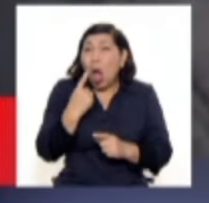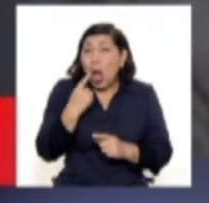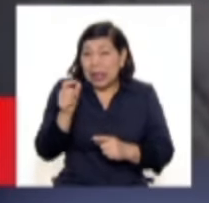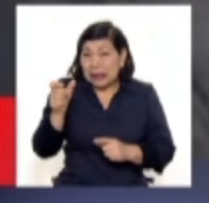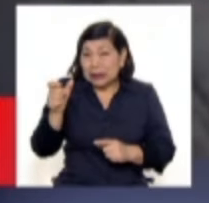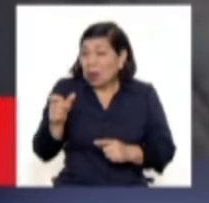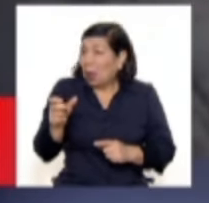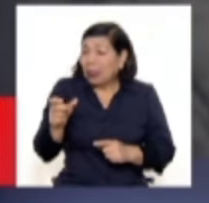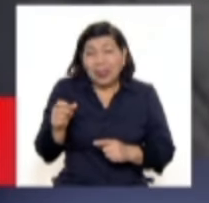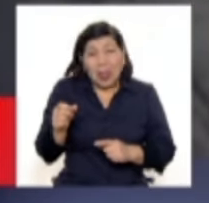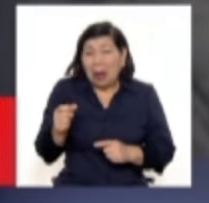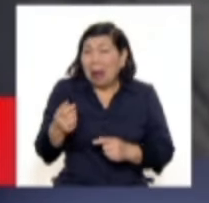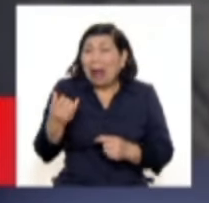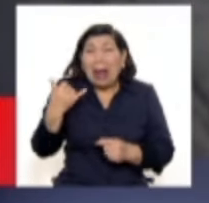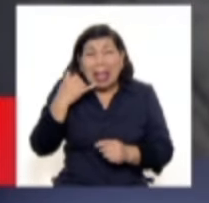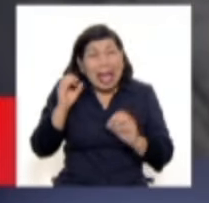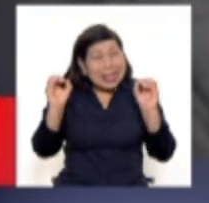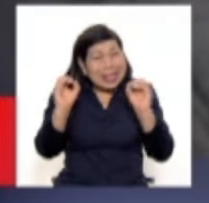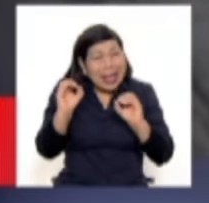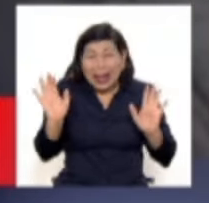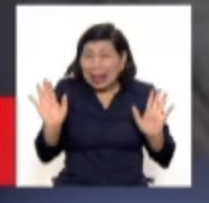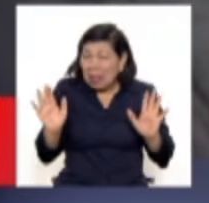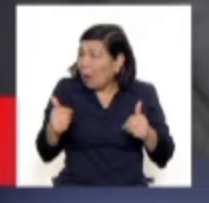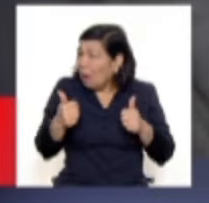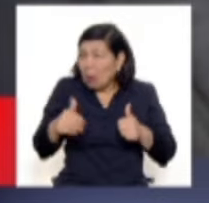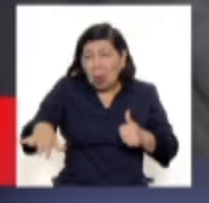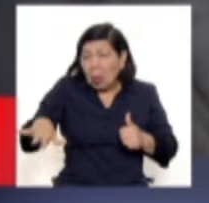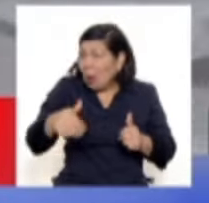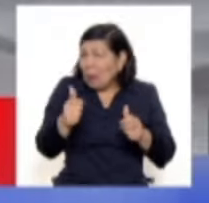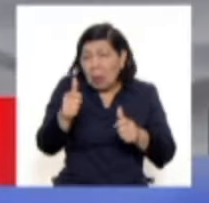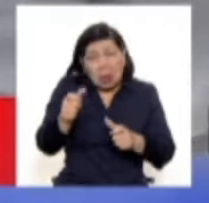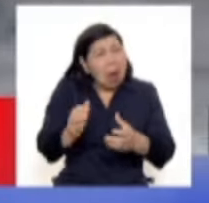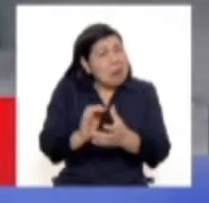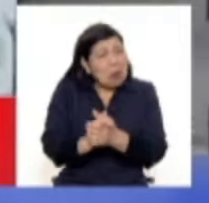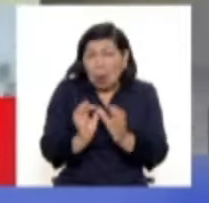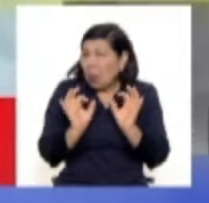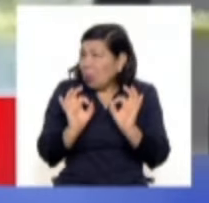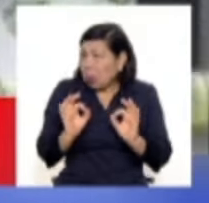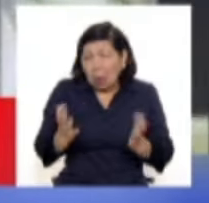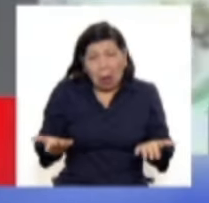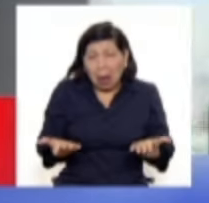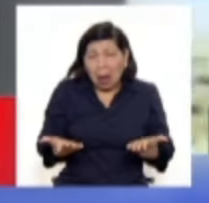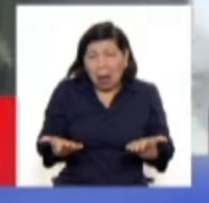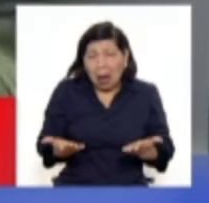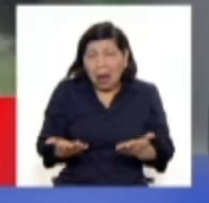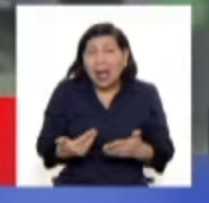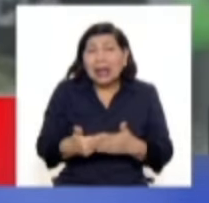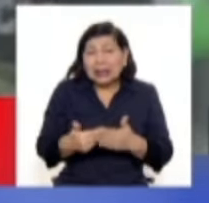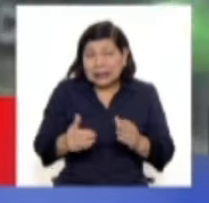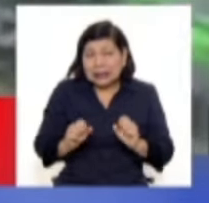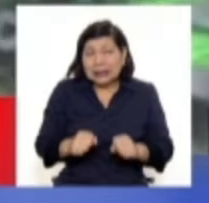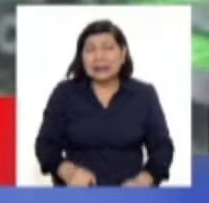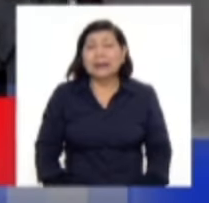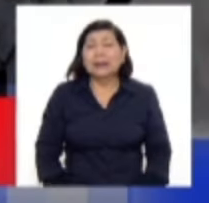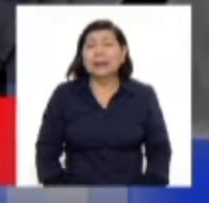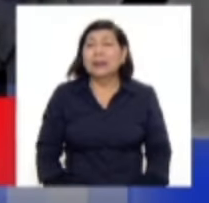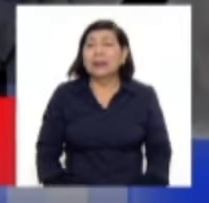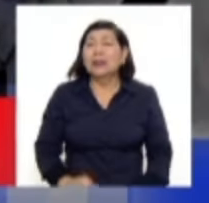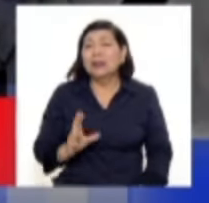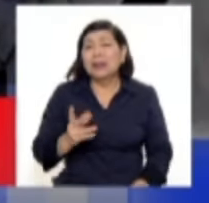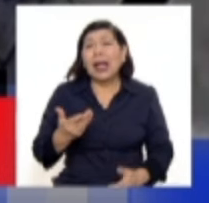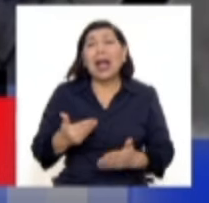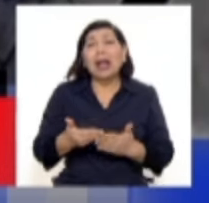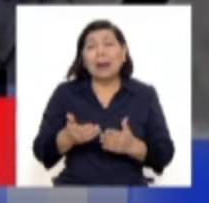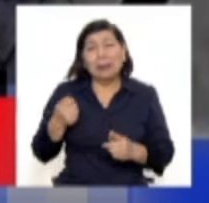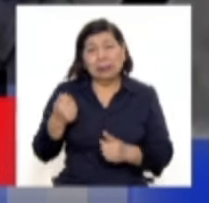Salazar no recibió amenazas y se llevaba bien con todos, pese a contar con antecedentes policiales por hurto